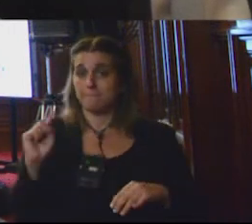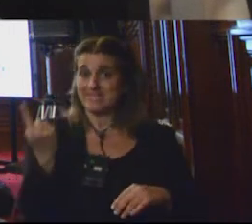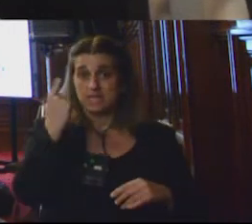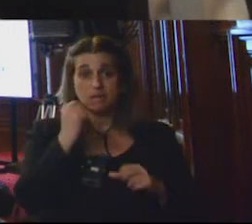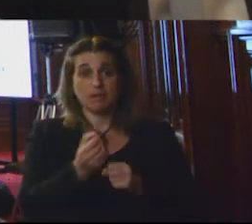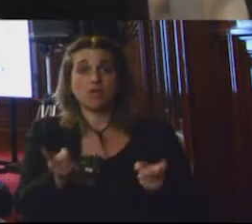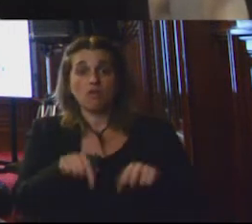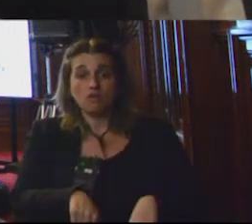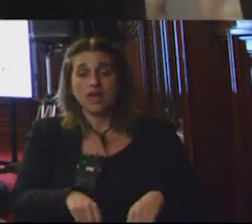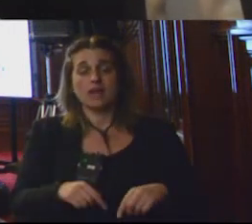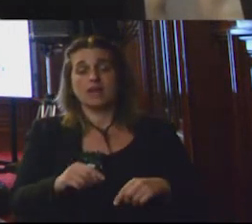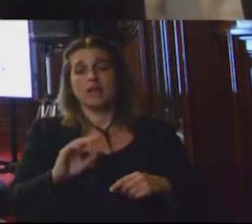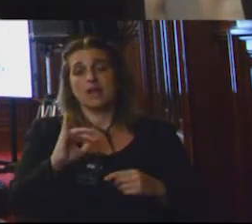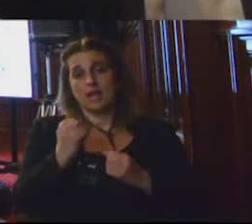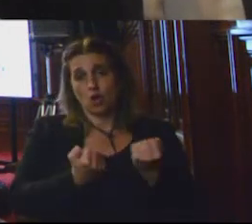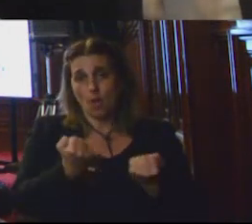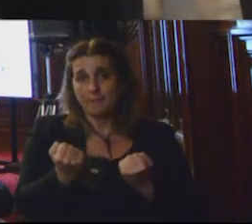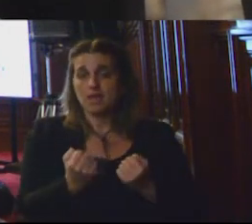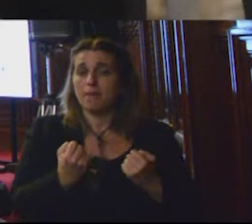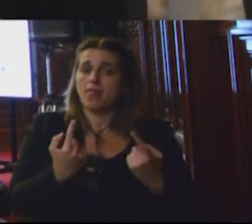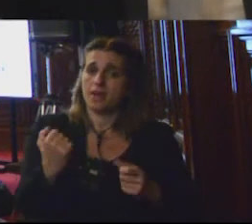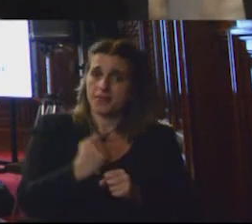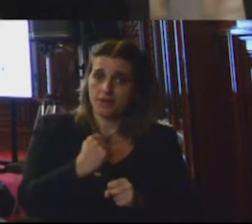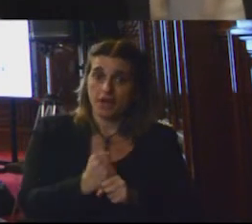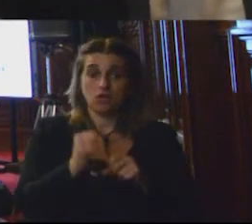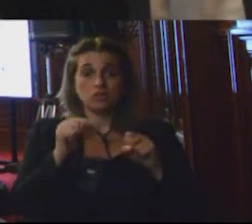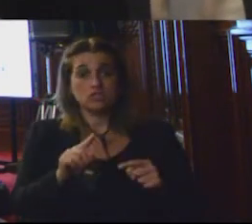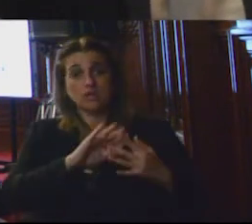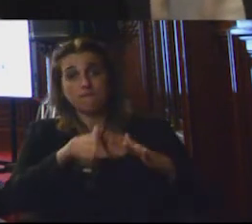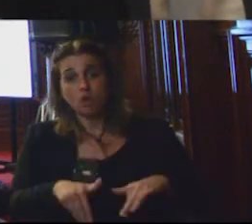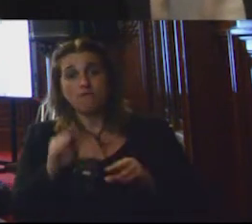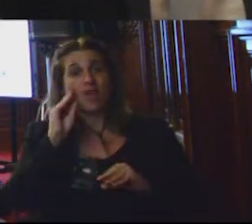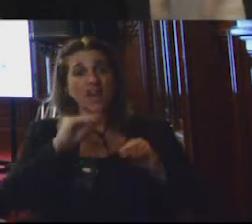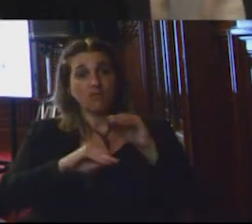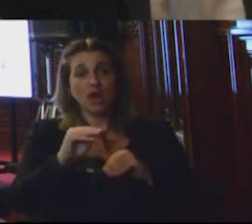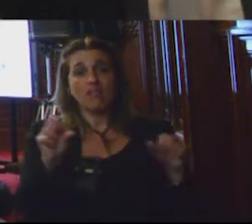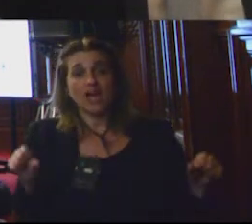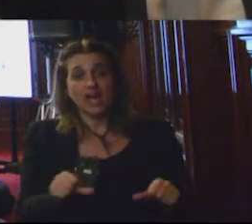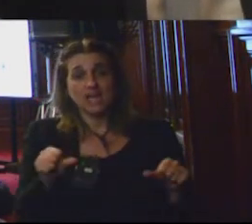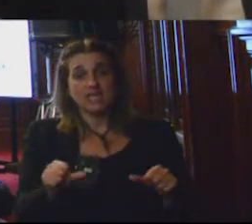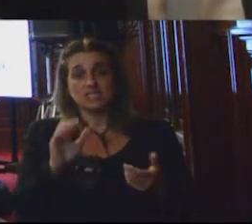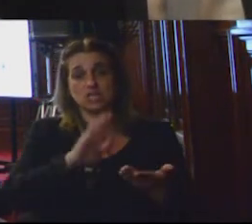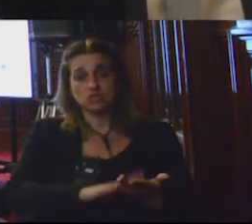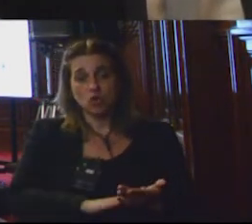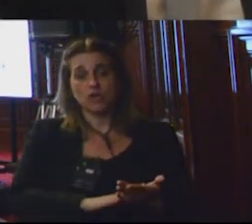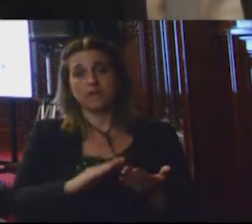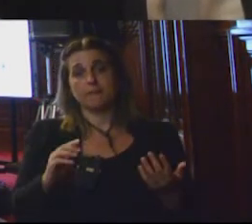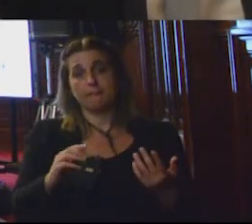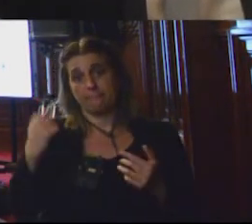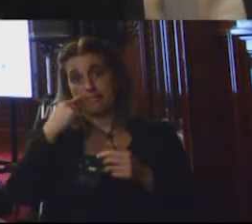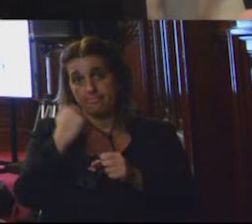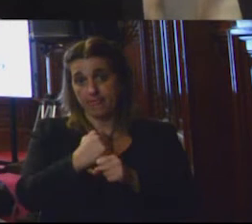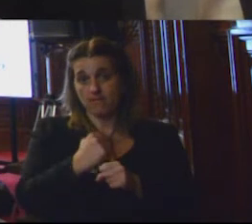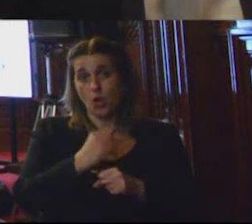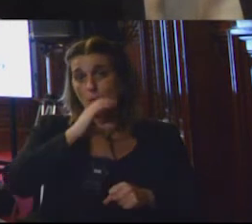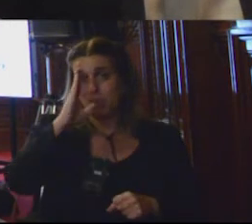para la generación de empleo. La propuesta fue elaborada con base en el diagnóstico del mercado del trabajo brasileño, o qual, no